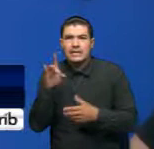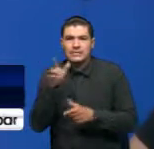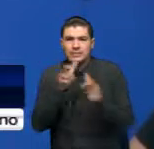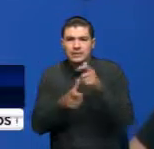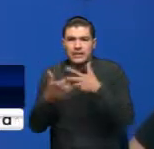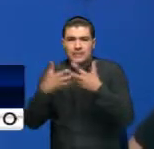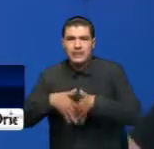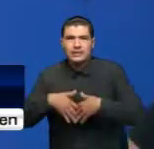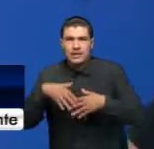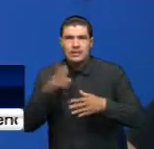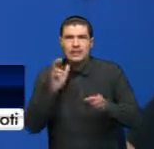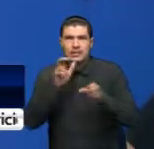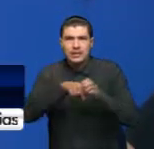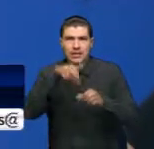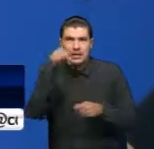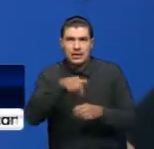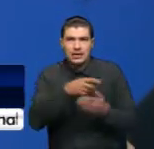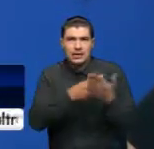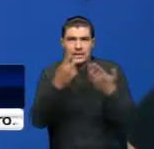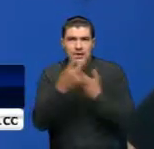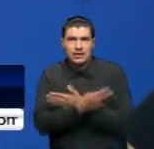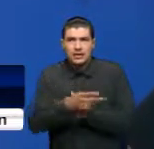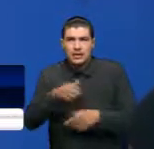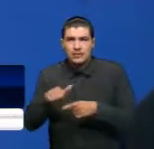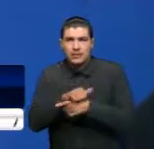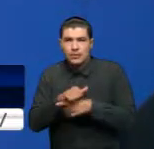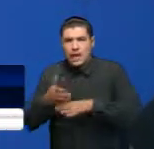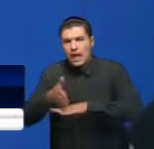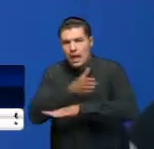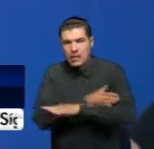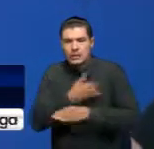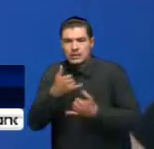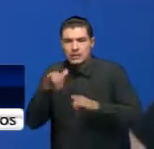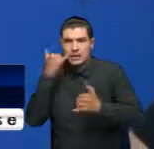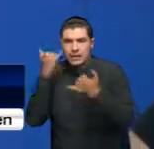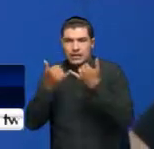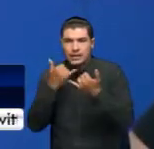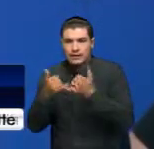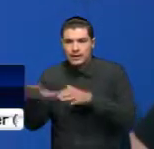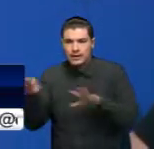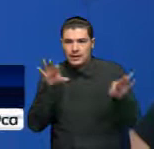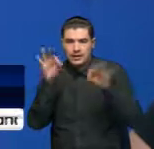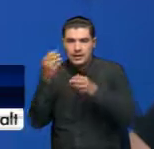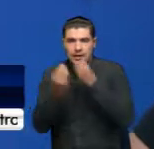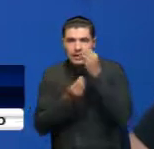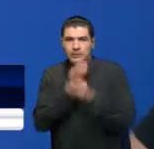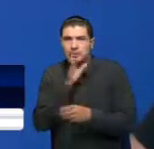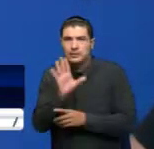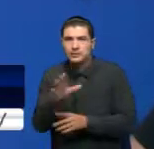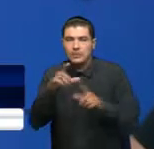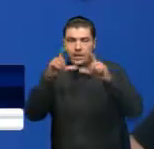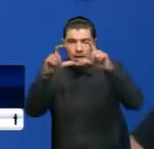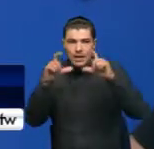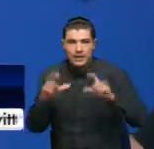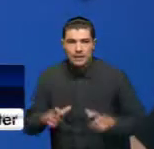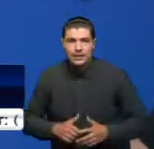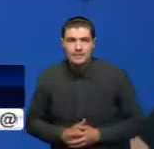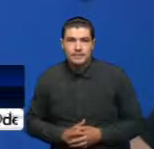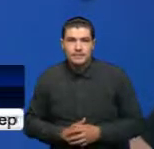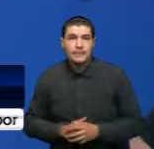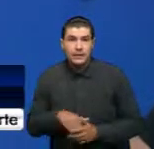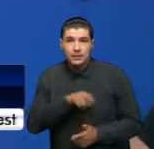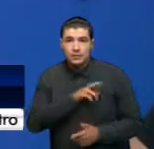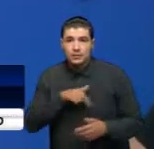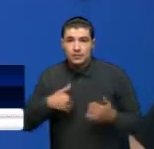finales que están afiliados en este proyecto a un ejercicio previo de identificación y selección realizado por la cámara de comercio bucaramanga en donde